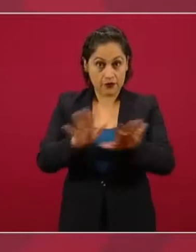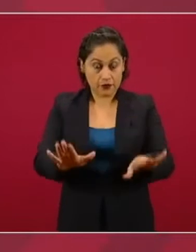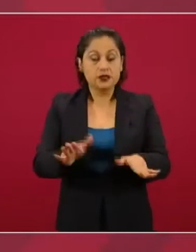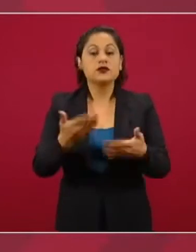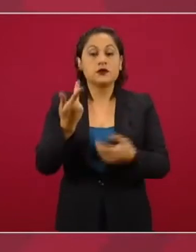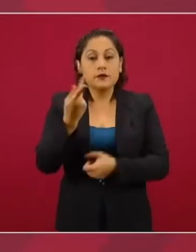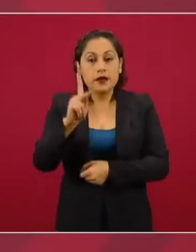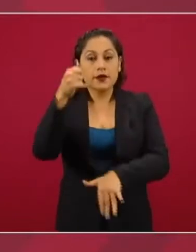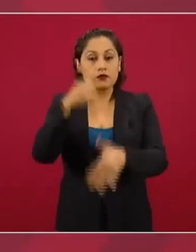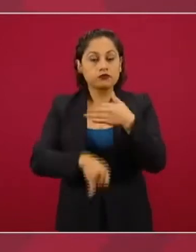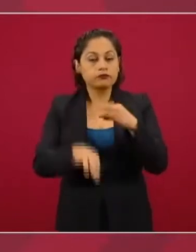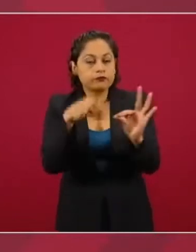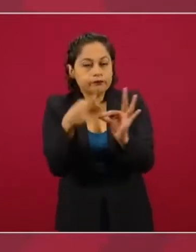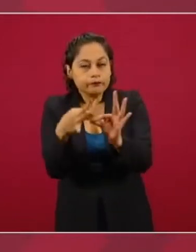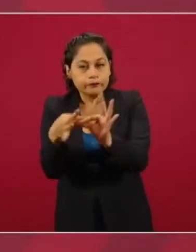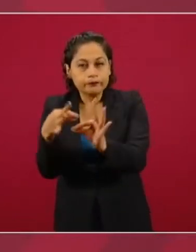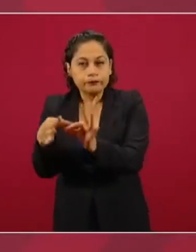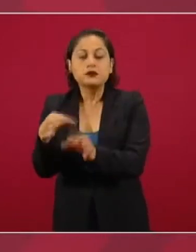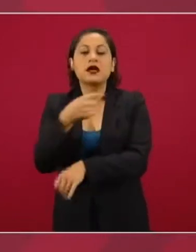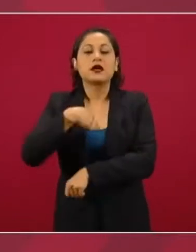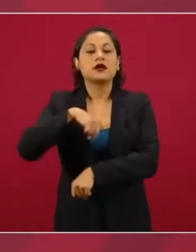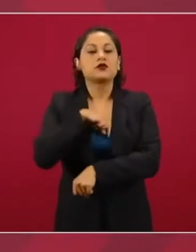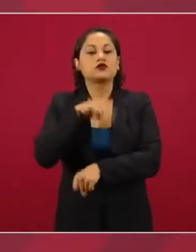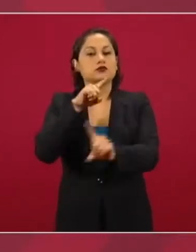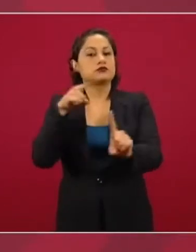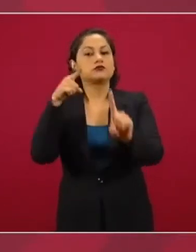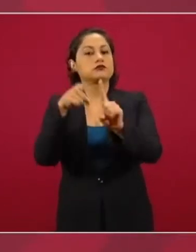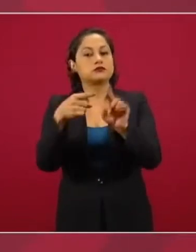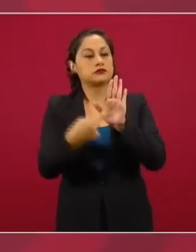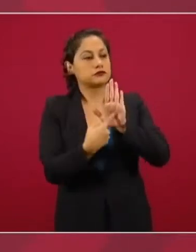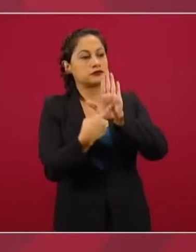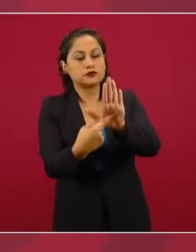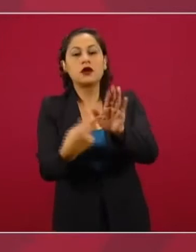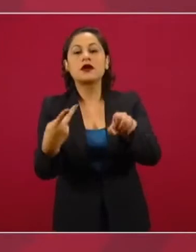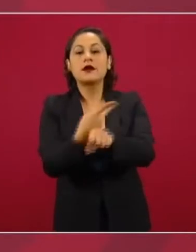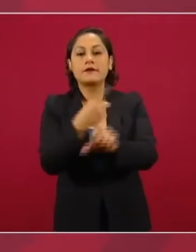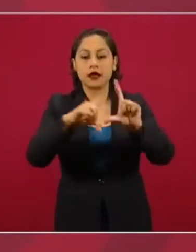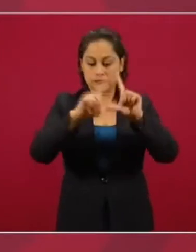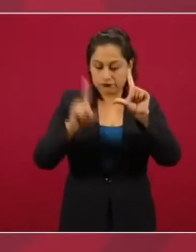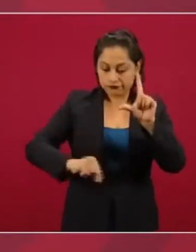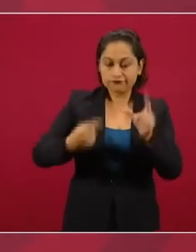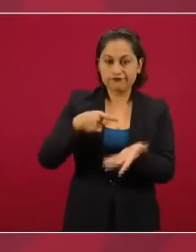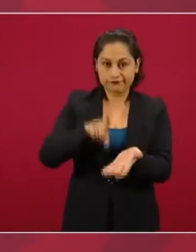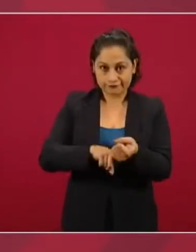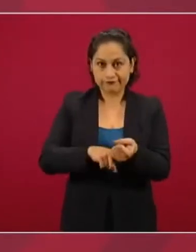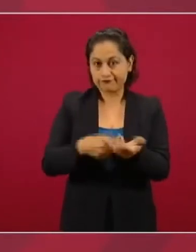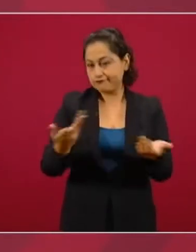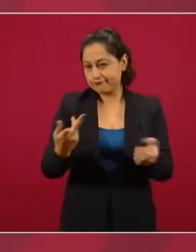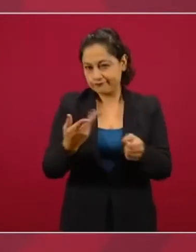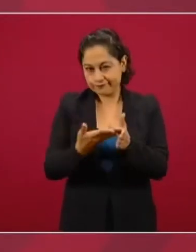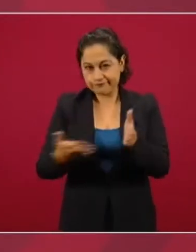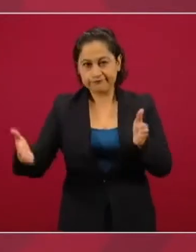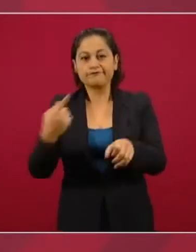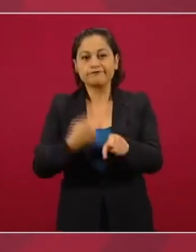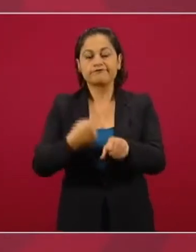momento que vivimos en términos de el acontecer epidémico y cuáles son algunas de las situaciones de